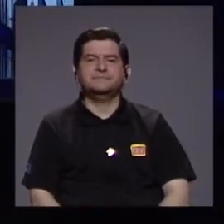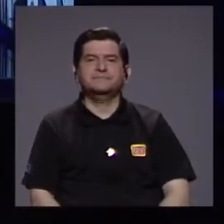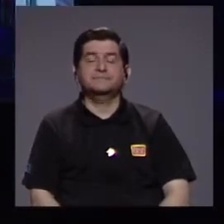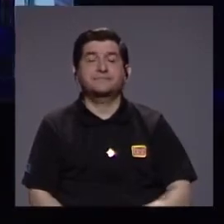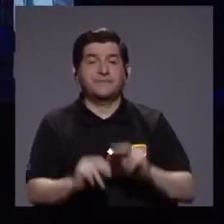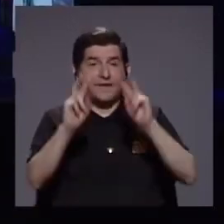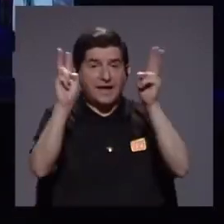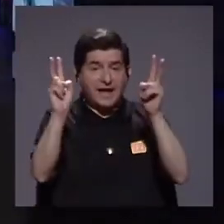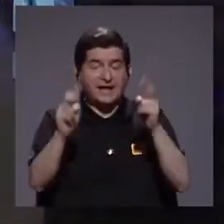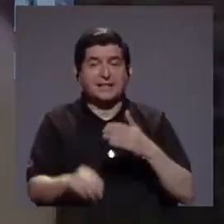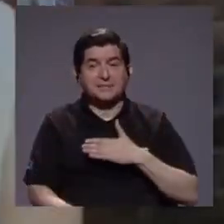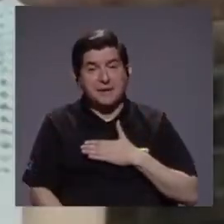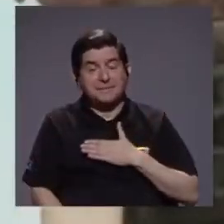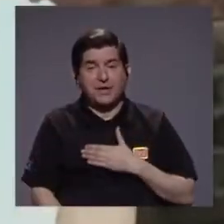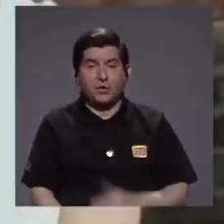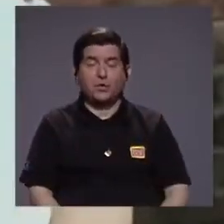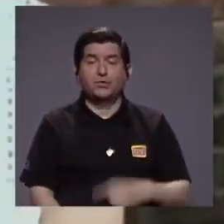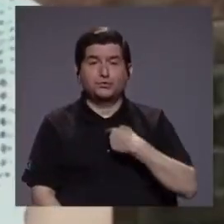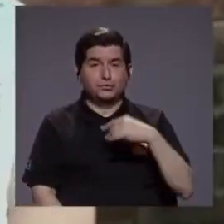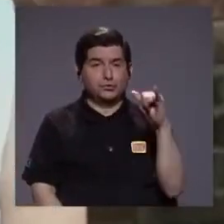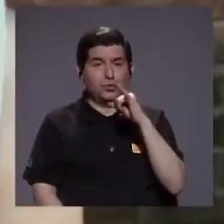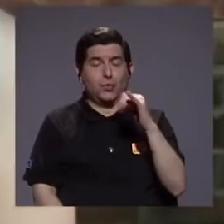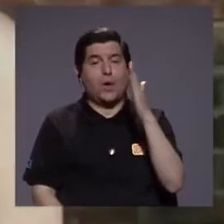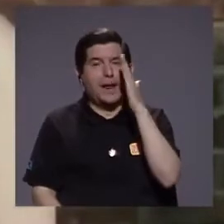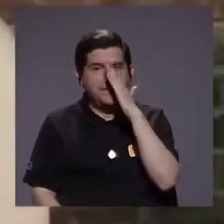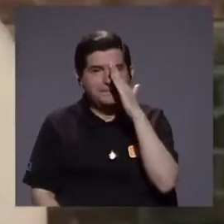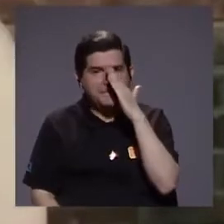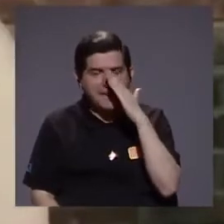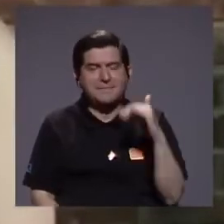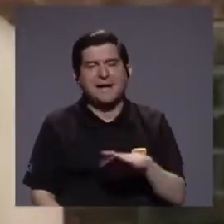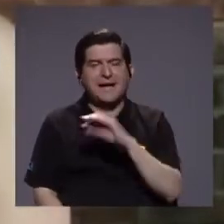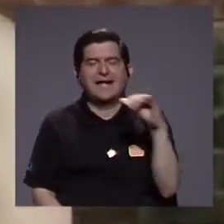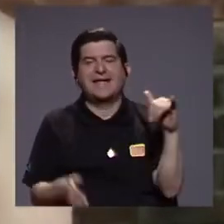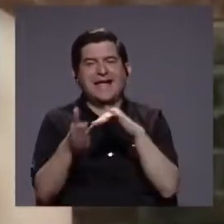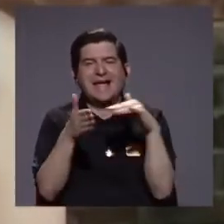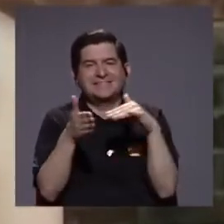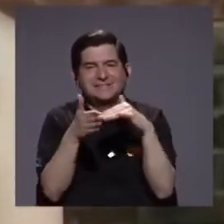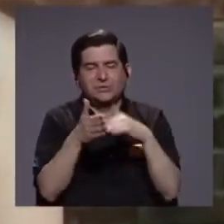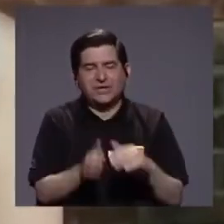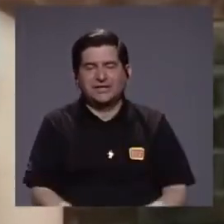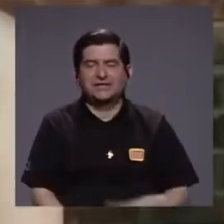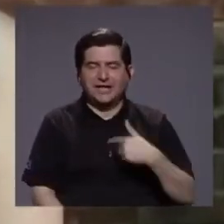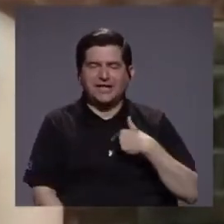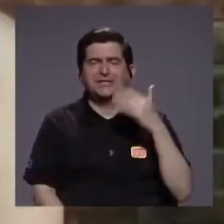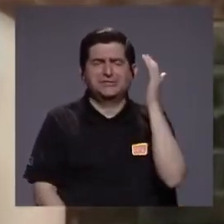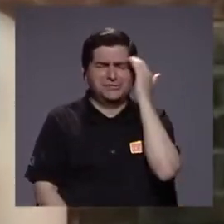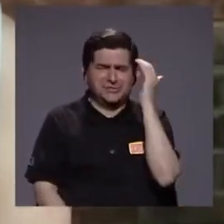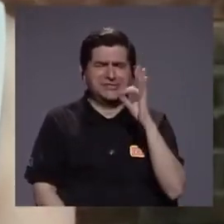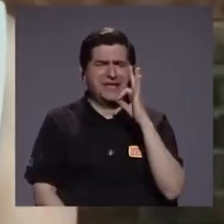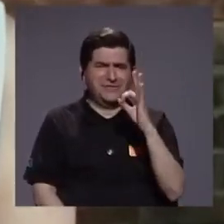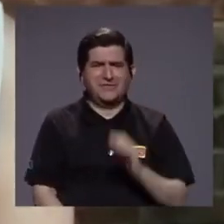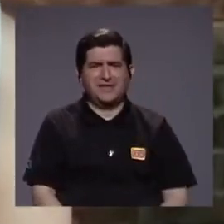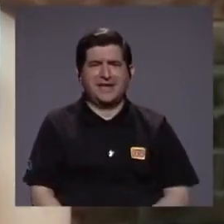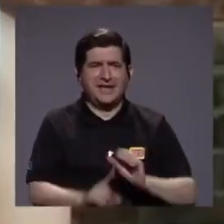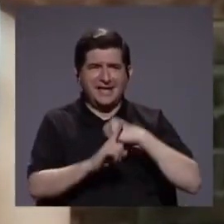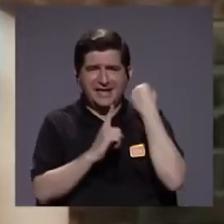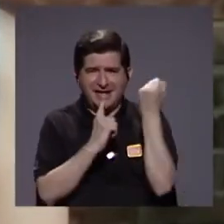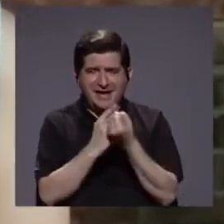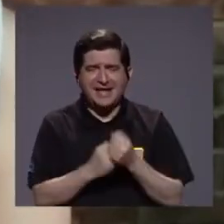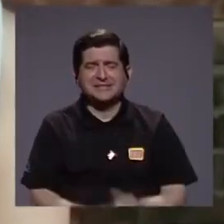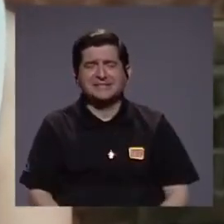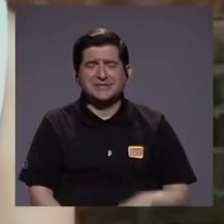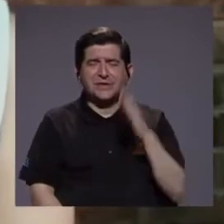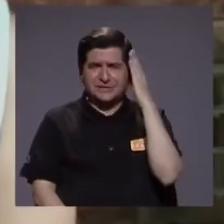Este tema es mío porque yo fui también madre estudiando y conozco muy bien todo lo que es la situación que se